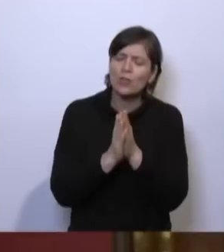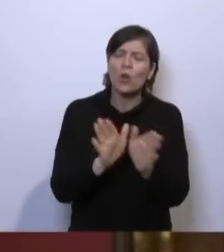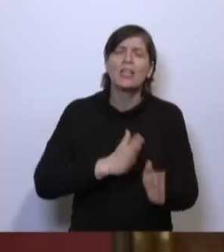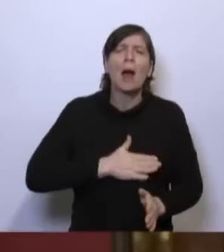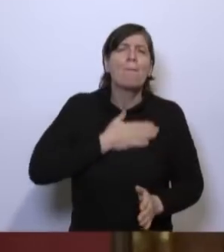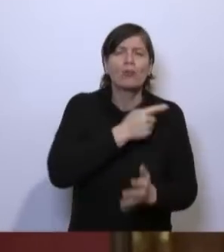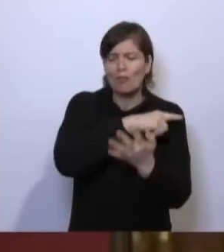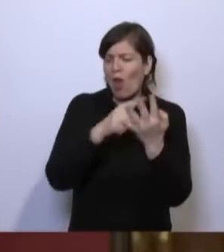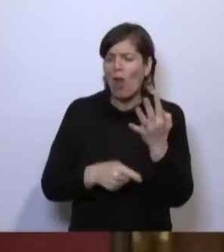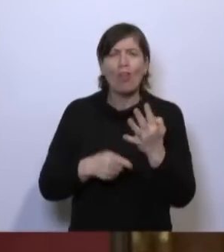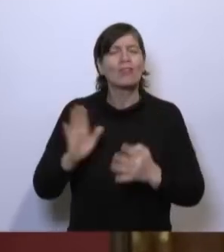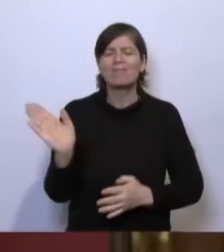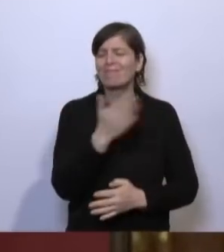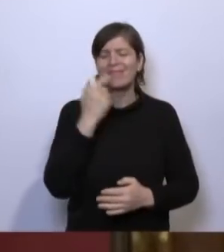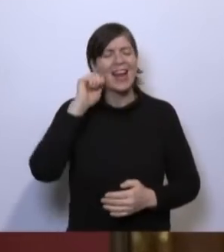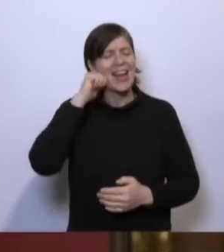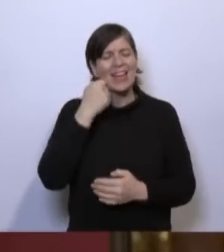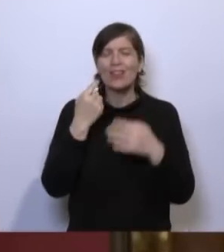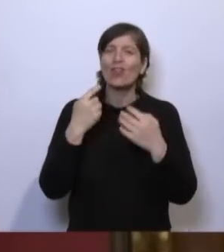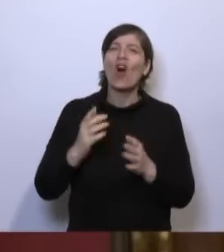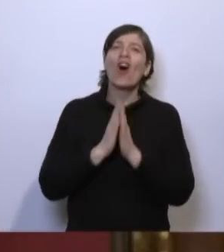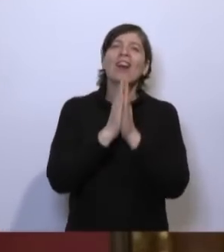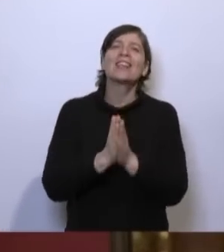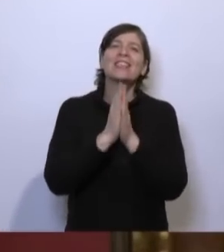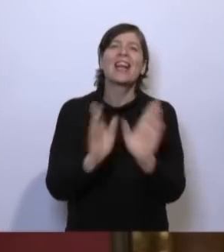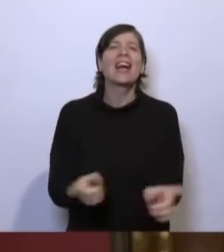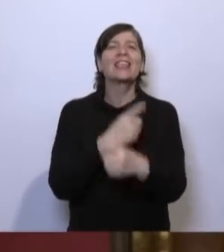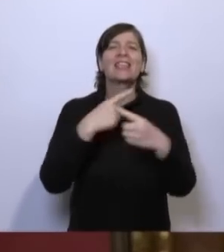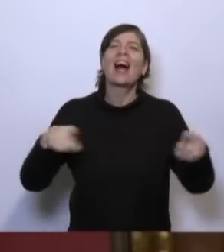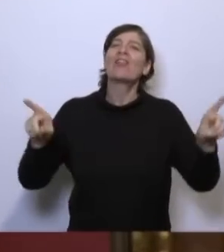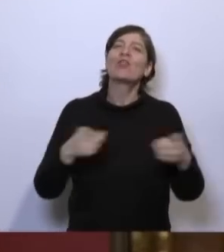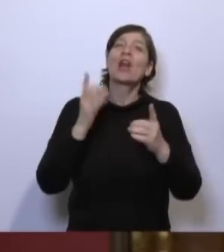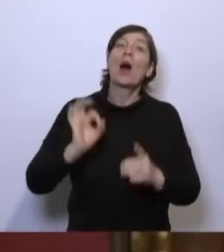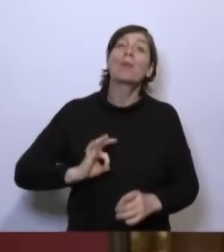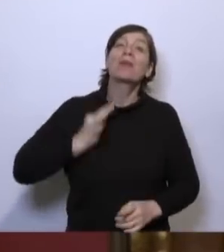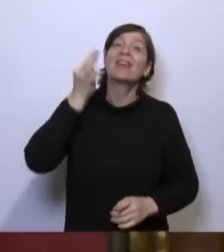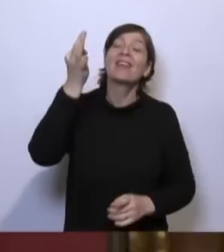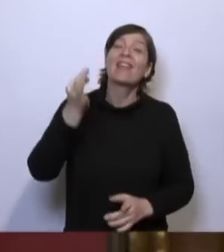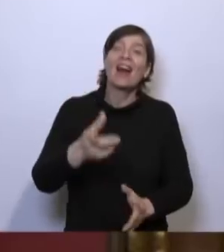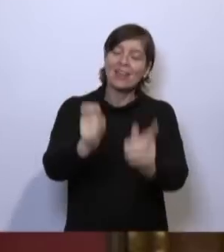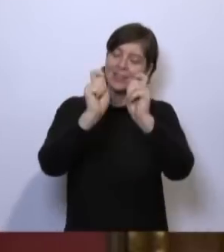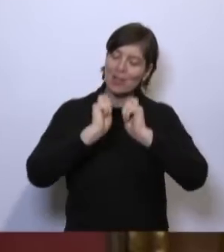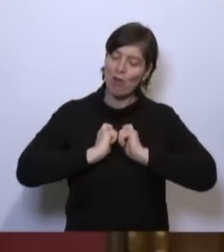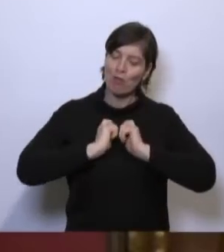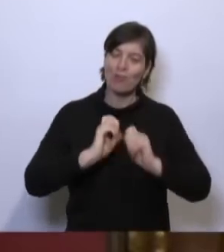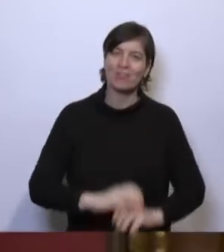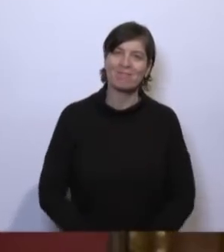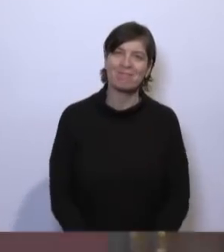amor. Qué lindo es rezar cantando la vida que se nos dio.